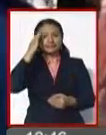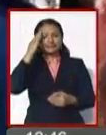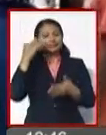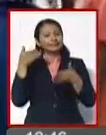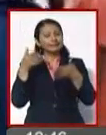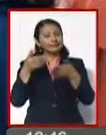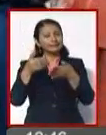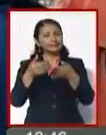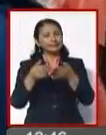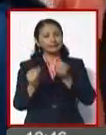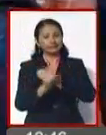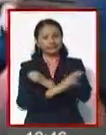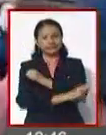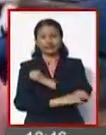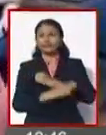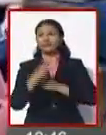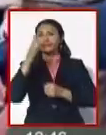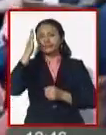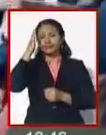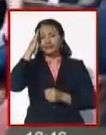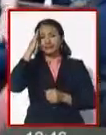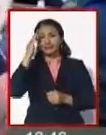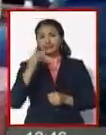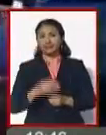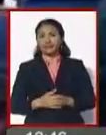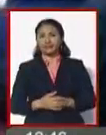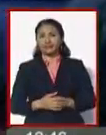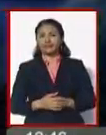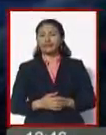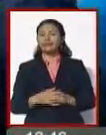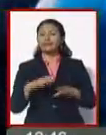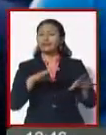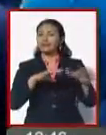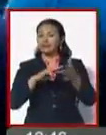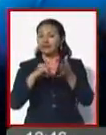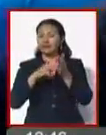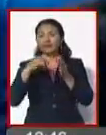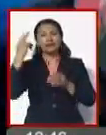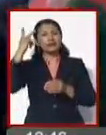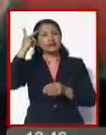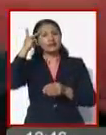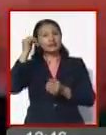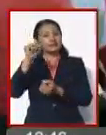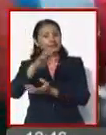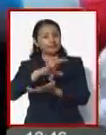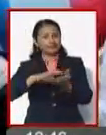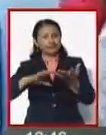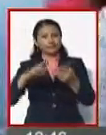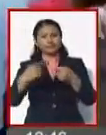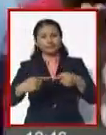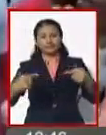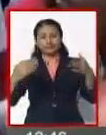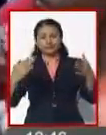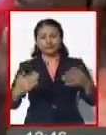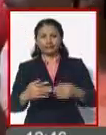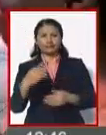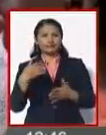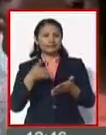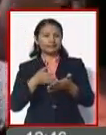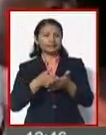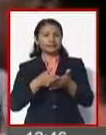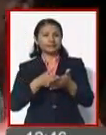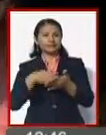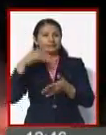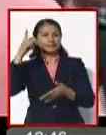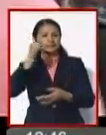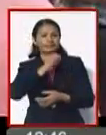está viniendo a Camiri. ¿Es un acto político también? Es un acto político prácticamente de la oposición a este gobierno